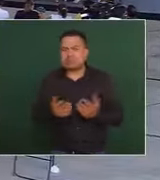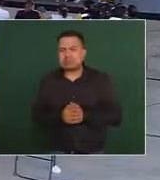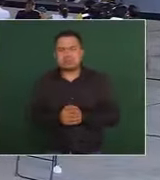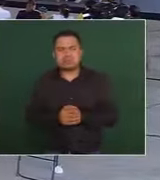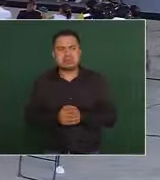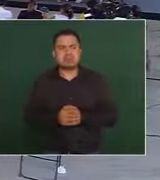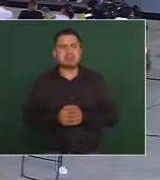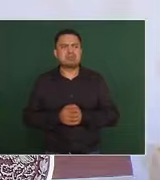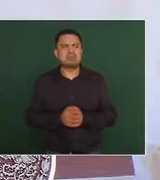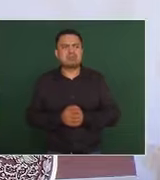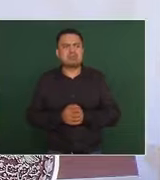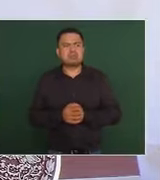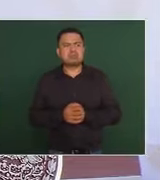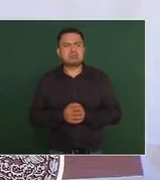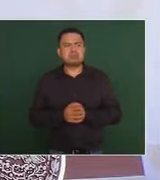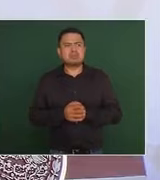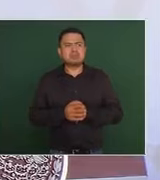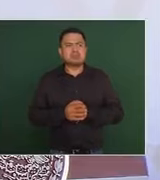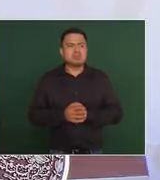aparece